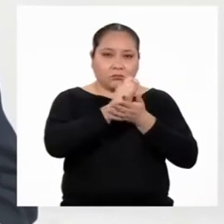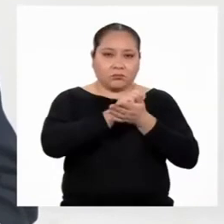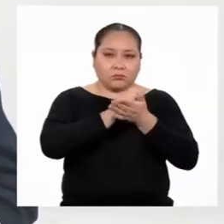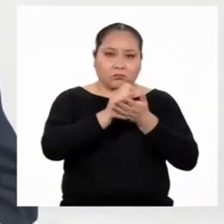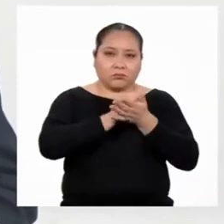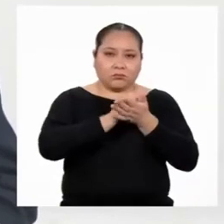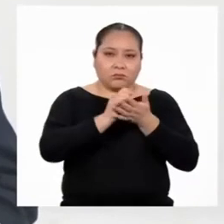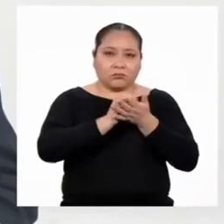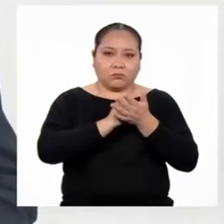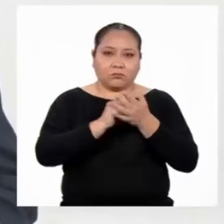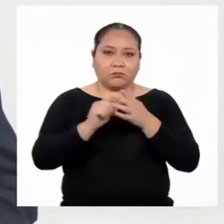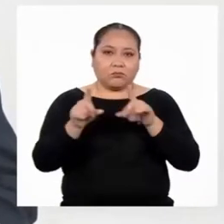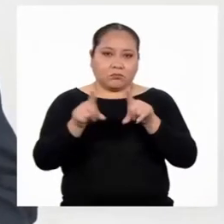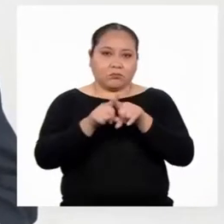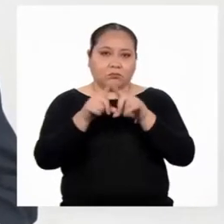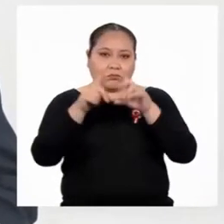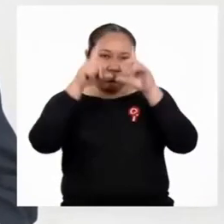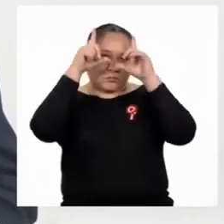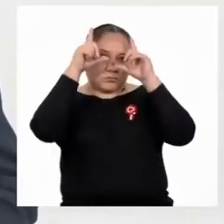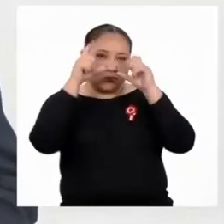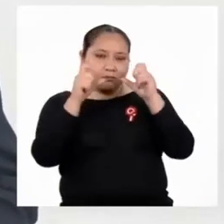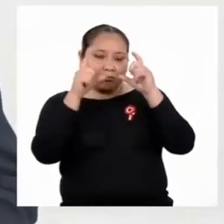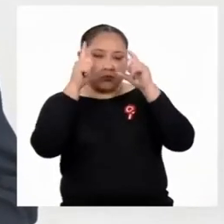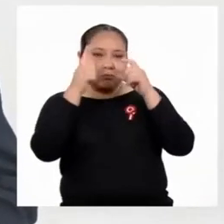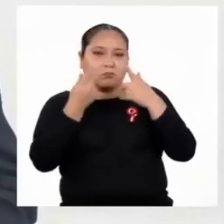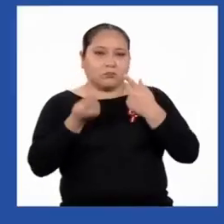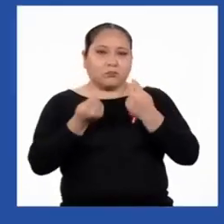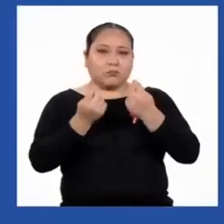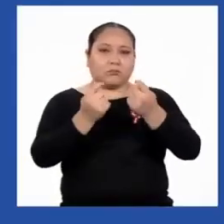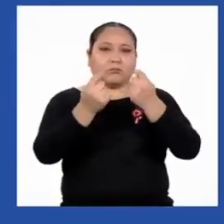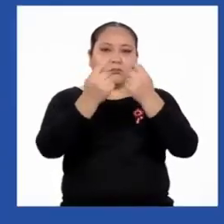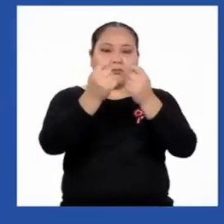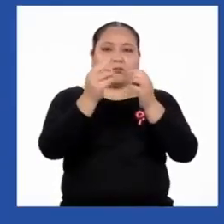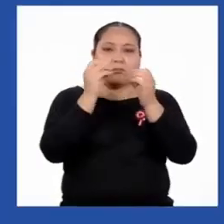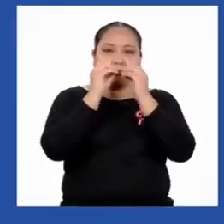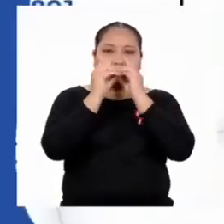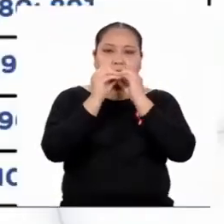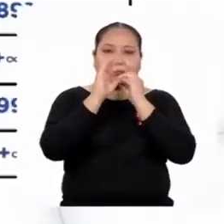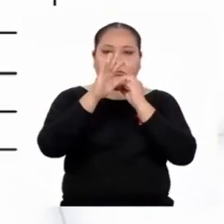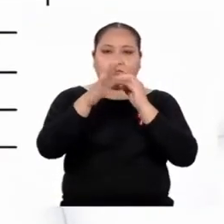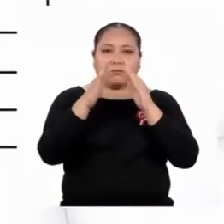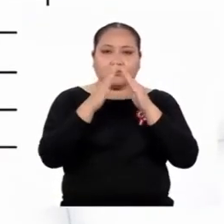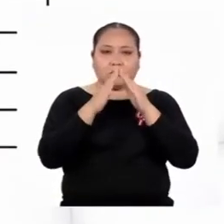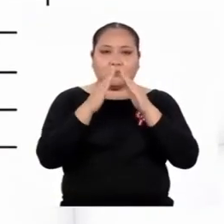y tómenle una foto e intenten resolverlo en casa.